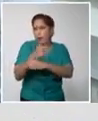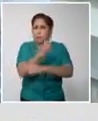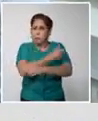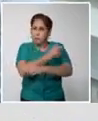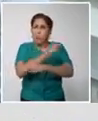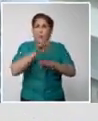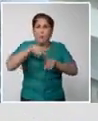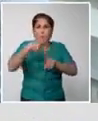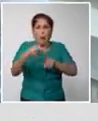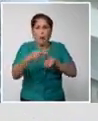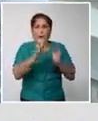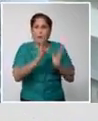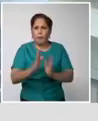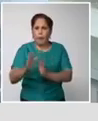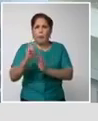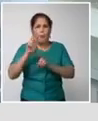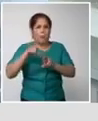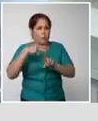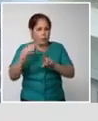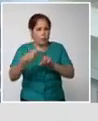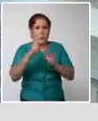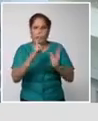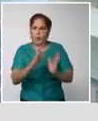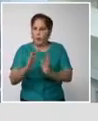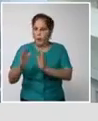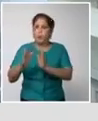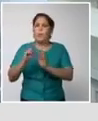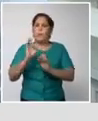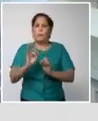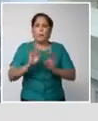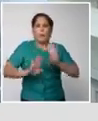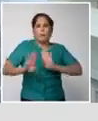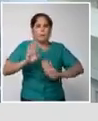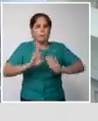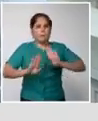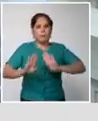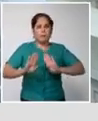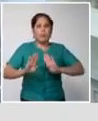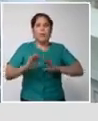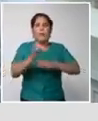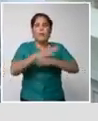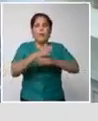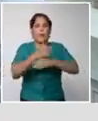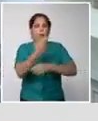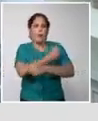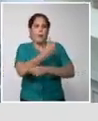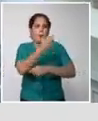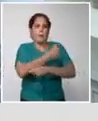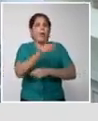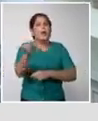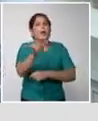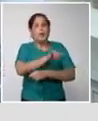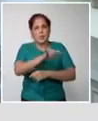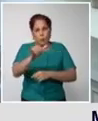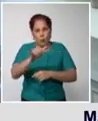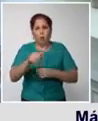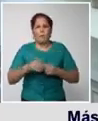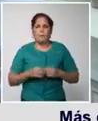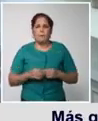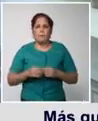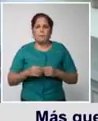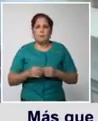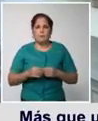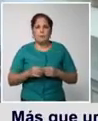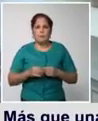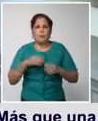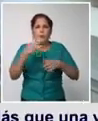se genera respuesta contra el propio vector, lo que hace que múltiples dosis también puedan ser menos efectivas. No es el